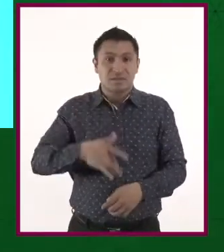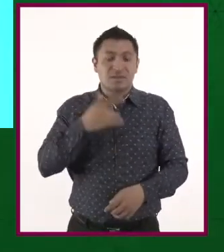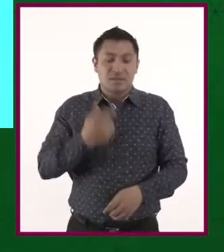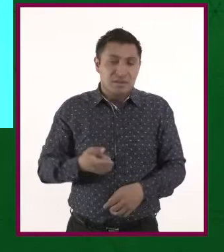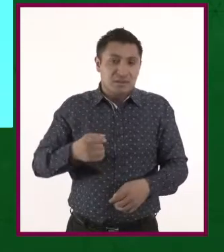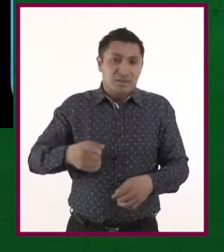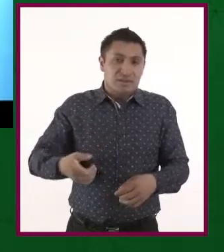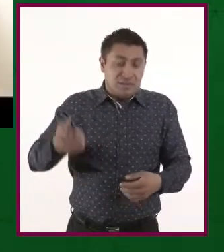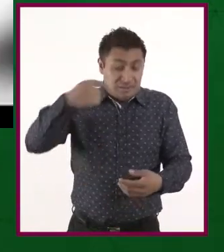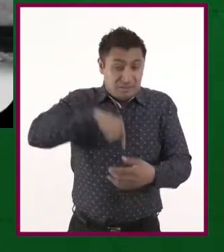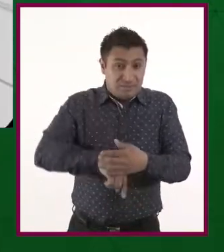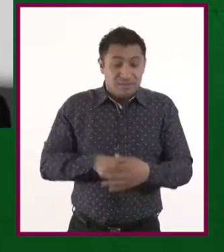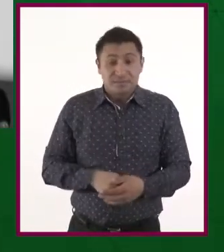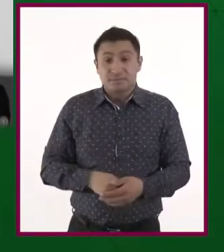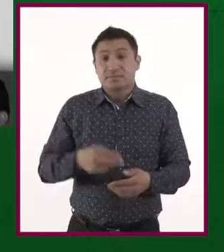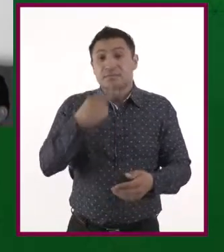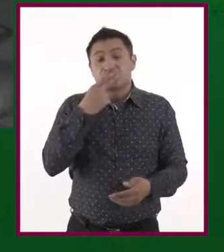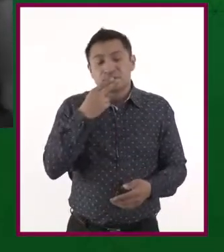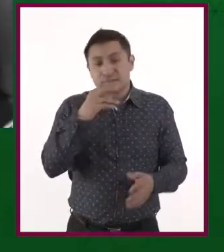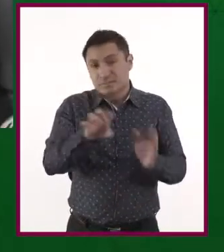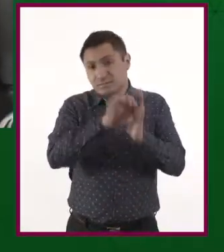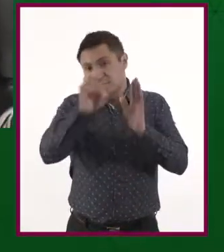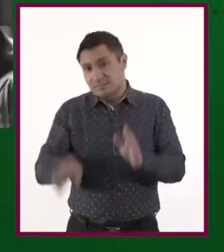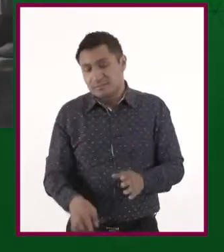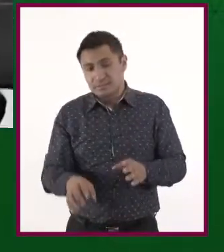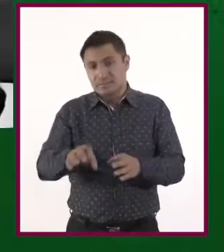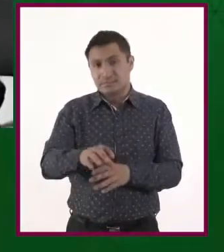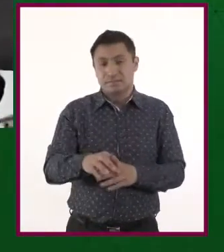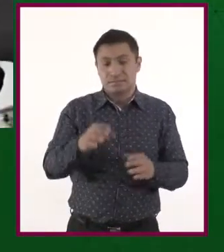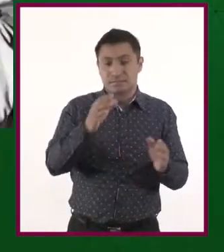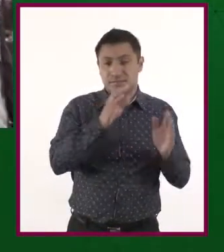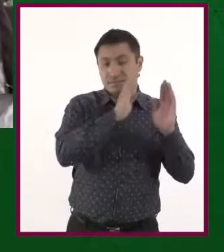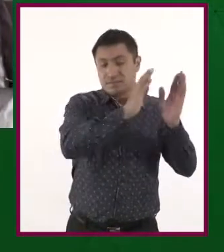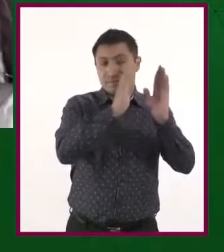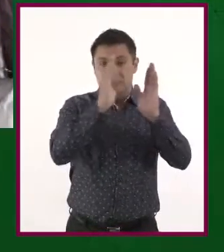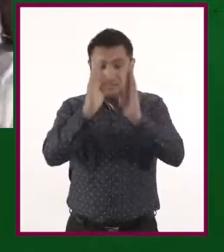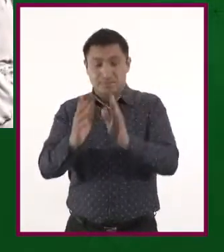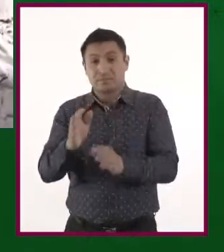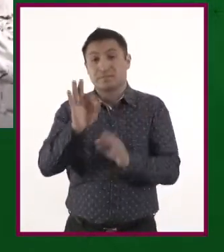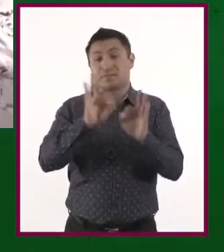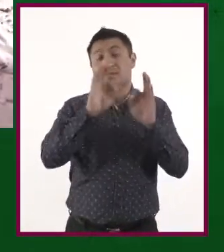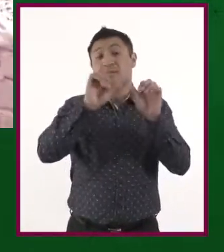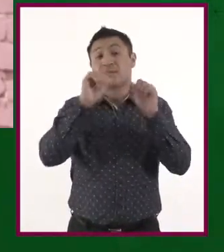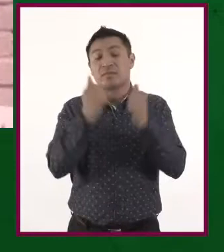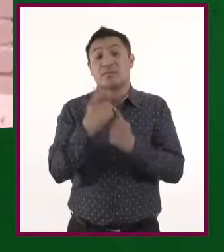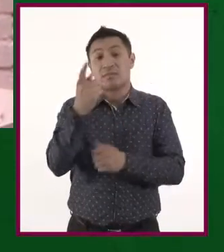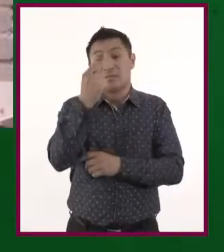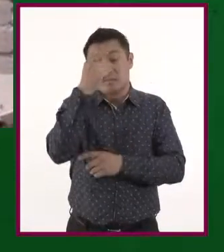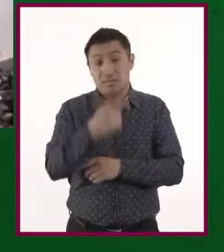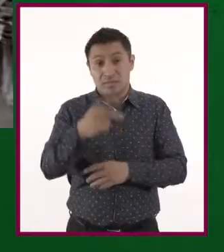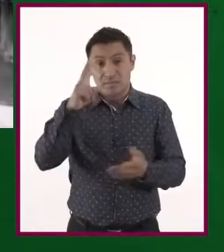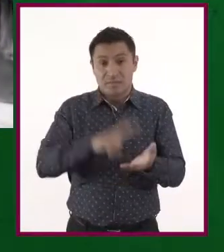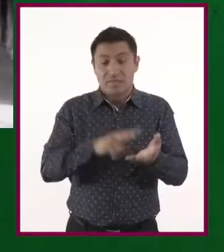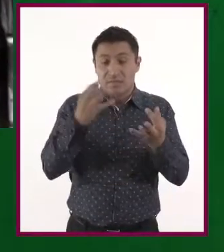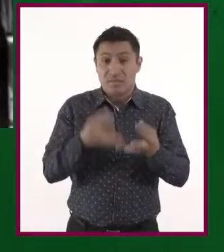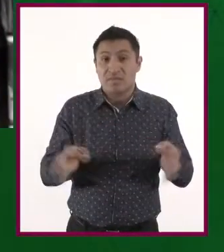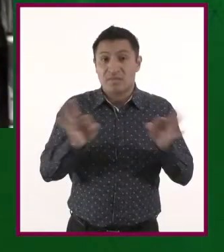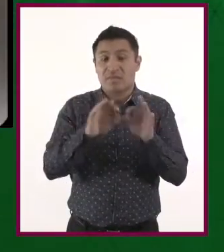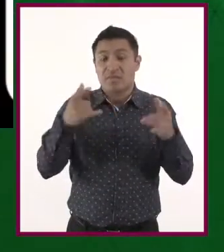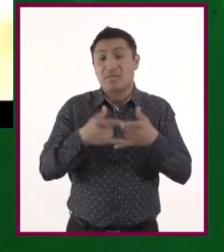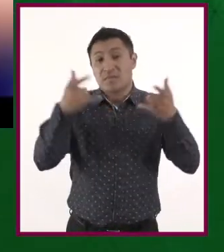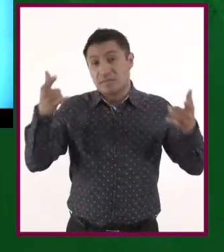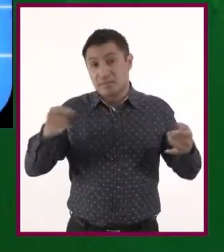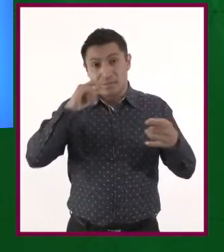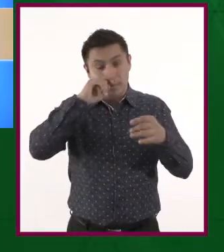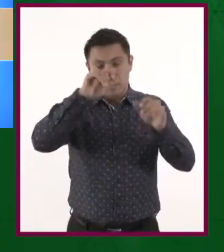que nos despierta. Utilicemos ejemplos de la colección fotográfica de Fundación Televisa, que tiene un gran valor histórico y